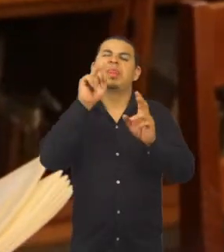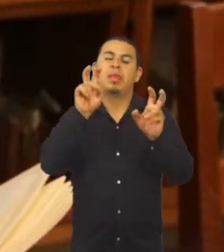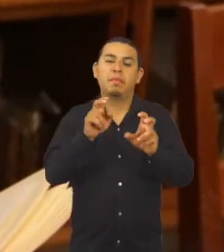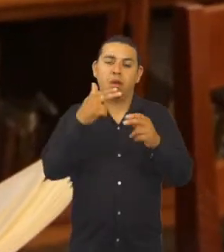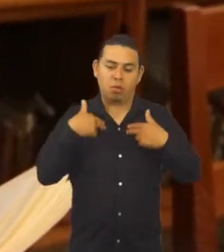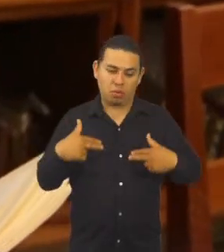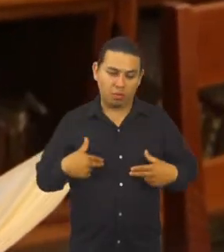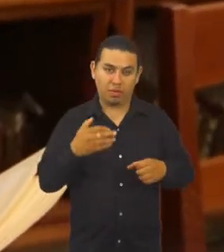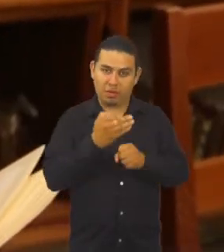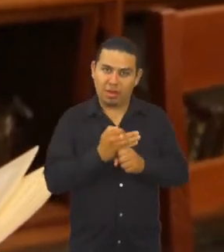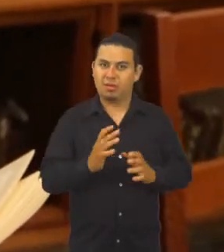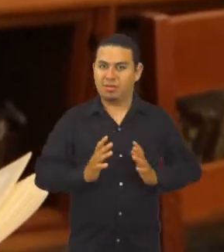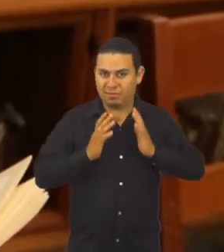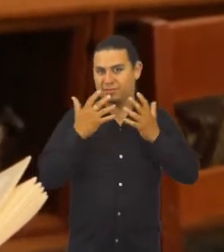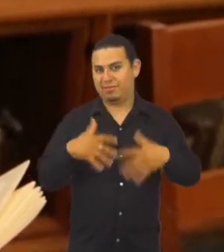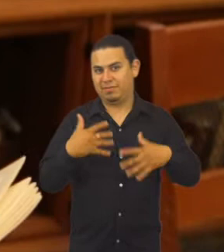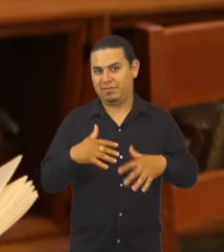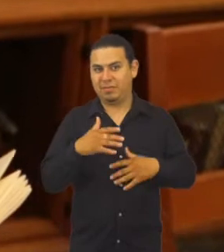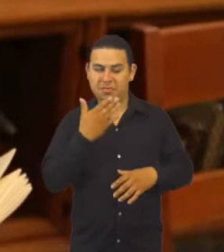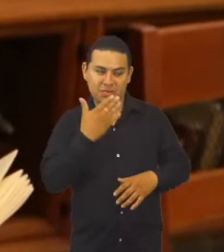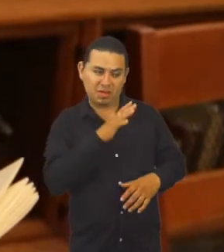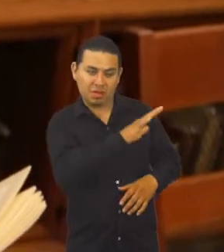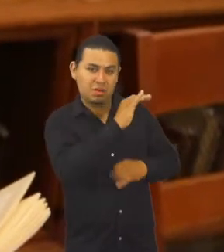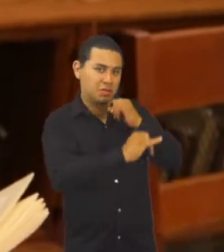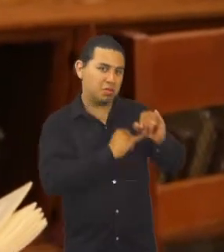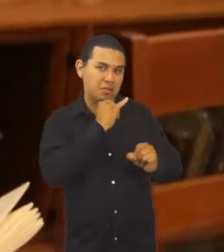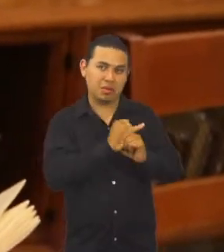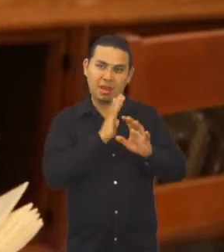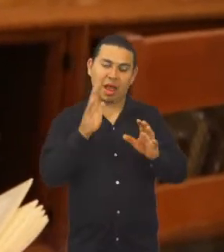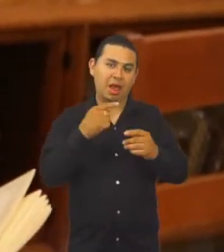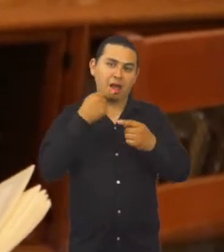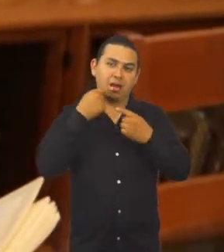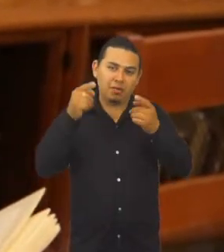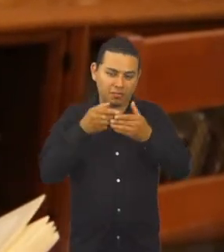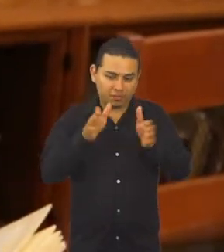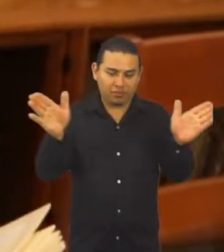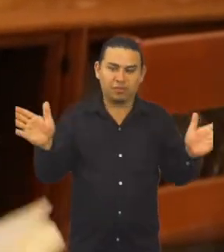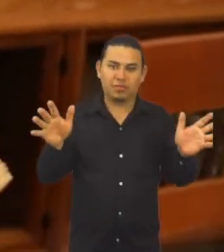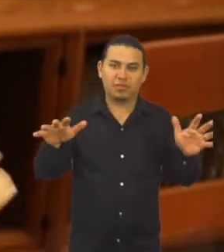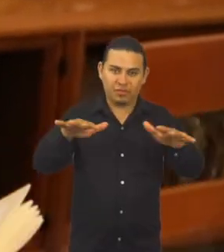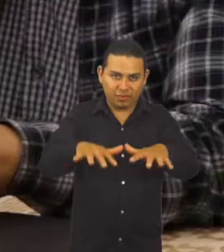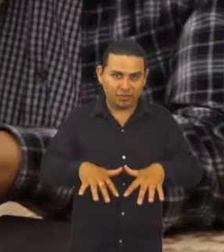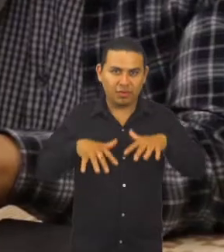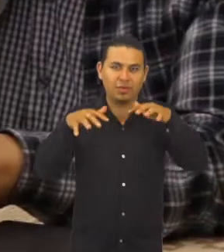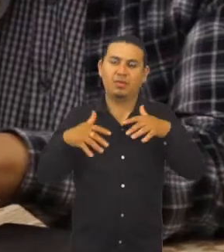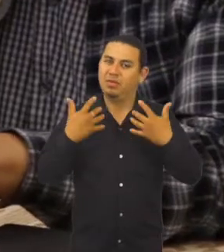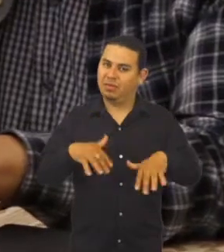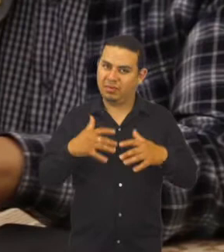humanidades. Y en esta ocasión, ya con un carácter internacional, el primero se realizó hace un par de